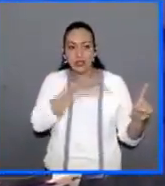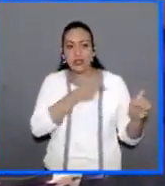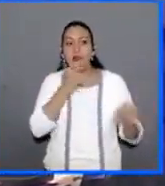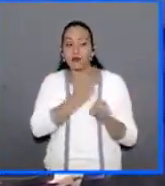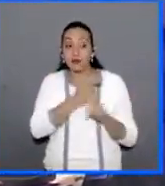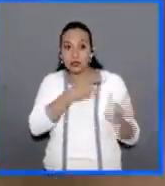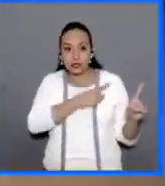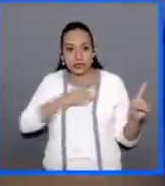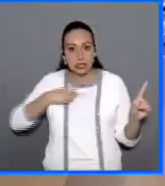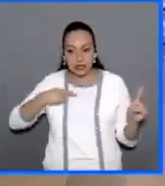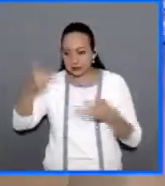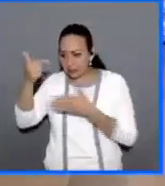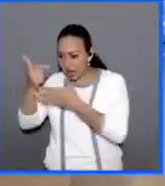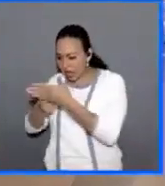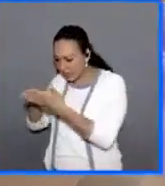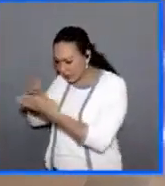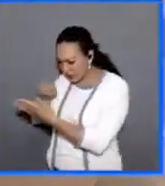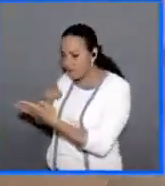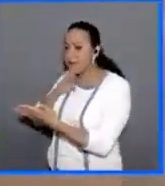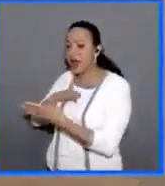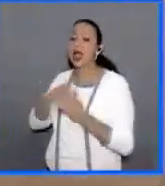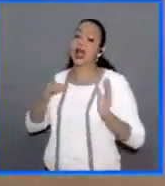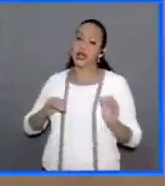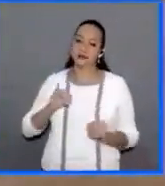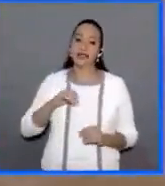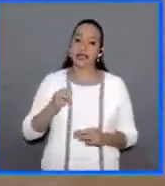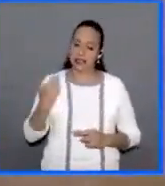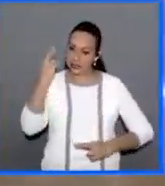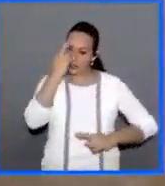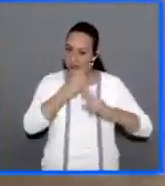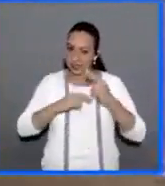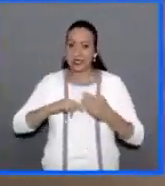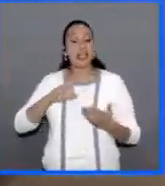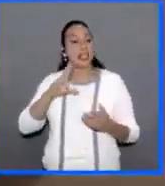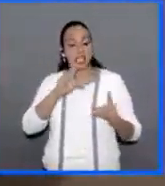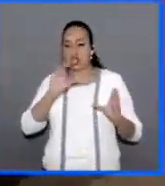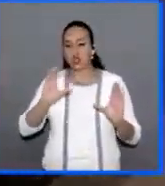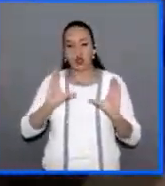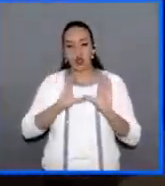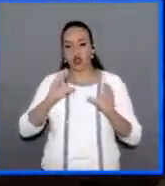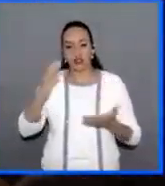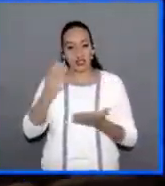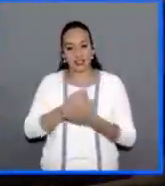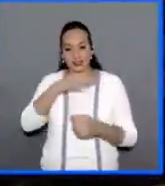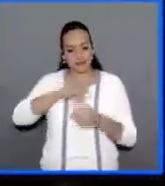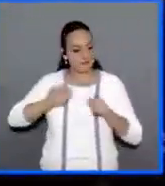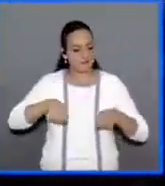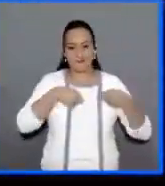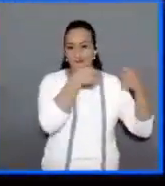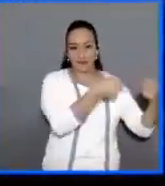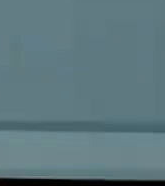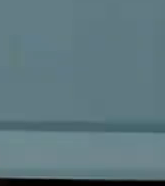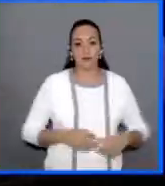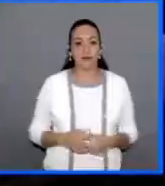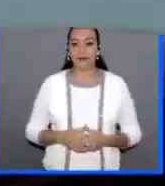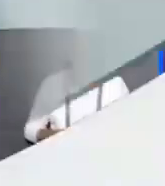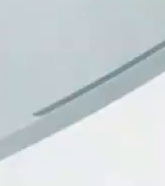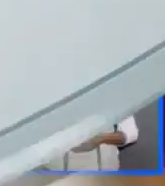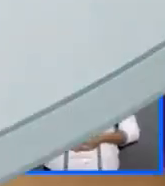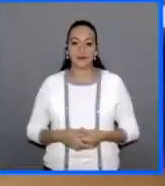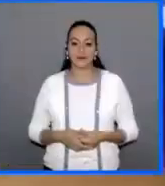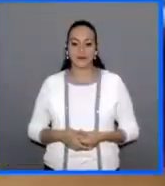local actuará conforme a derecho y no entregará la constancia de mayoría correspondiente.